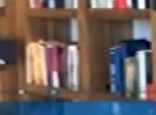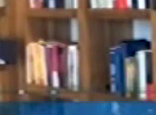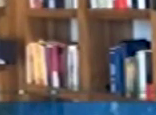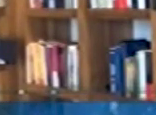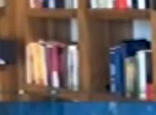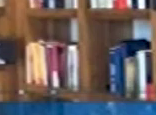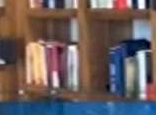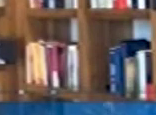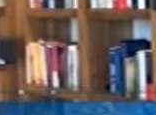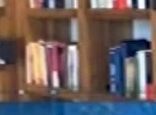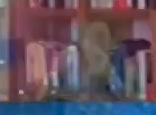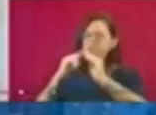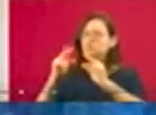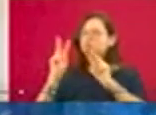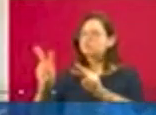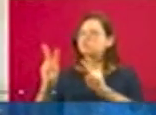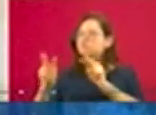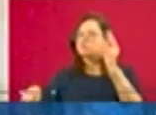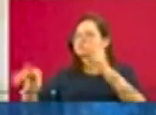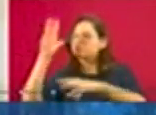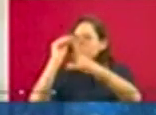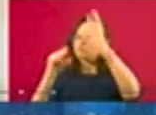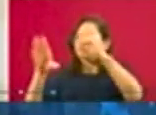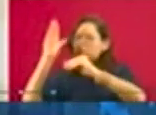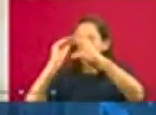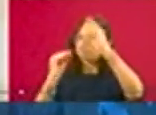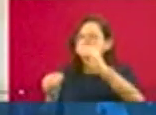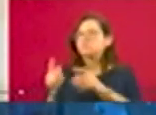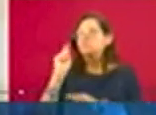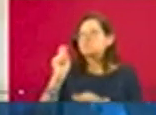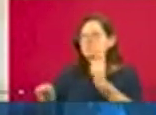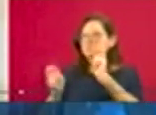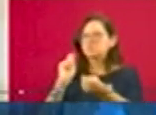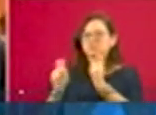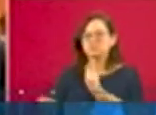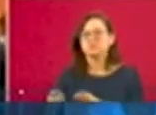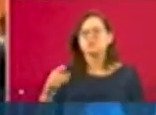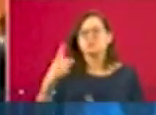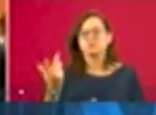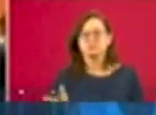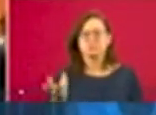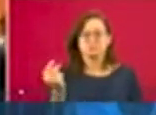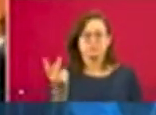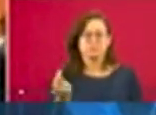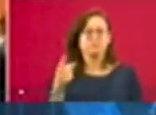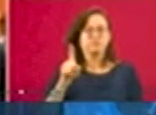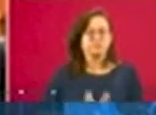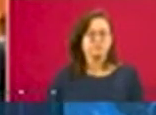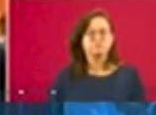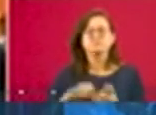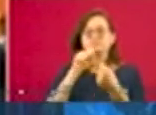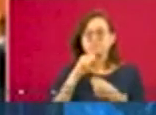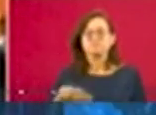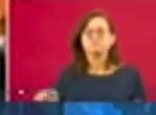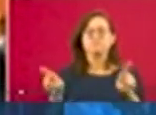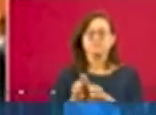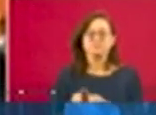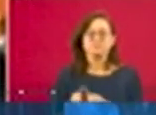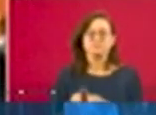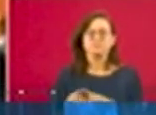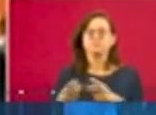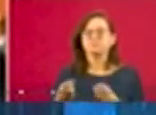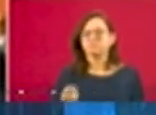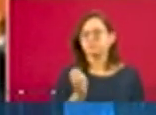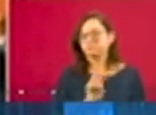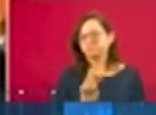eso, porque nos lo han preguntado mucho, lo estamos repitiendo continuamente. Nosotros tenemos una